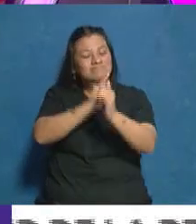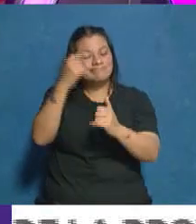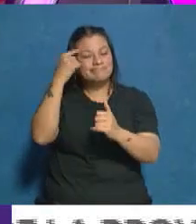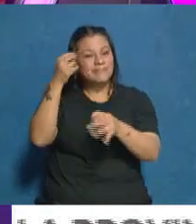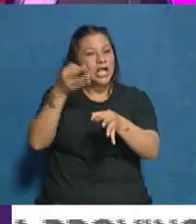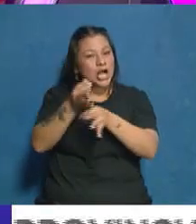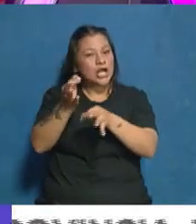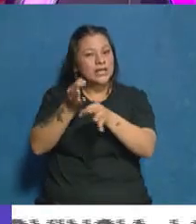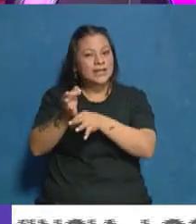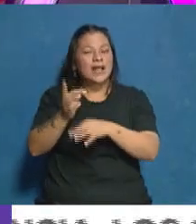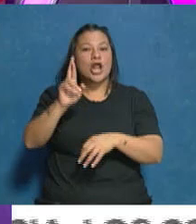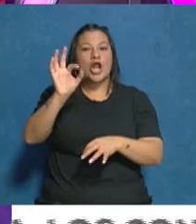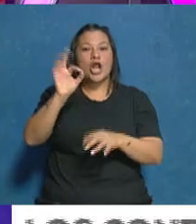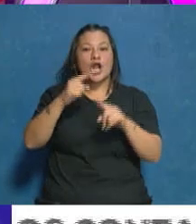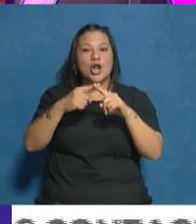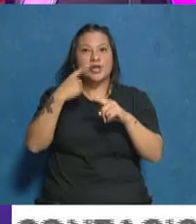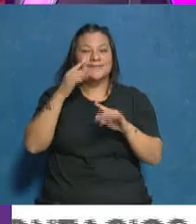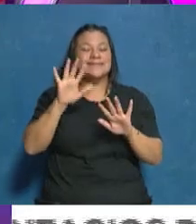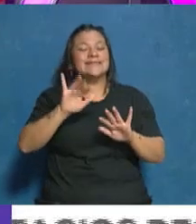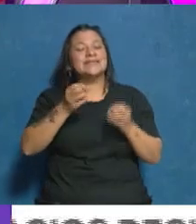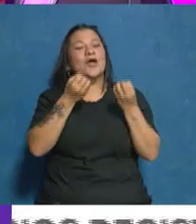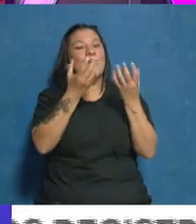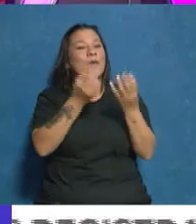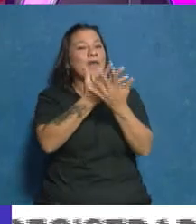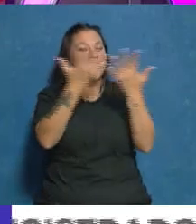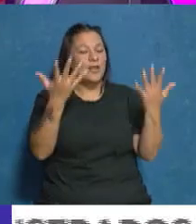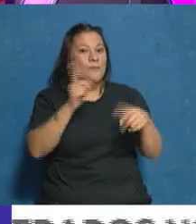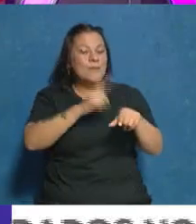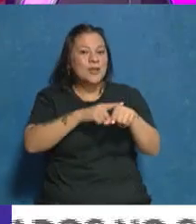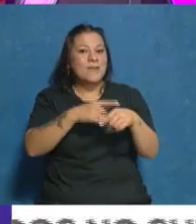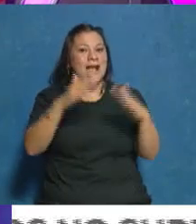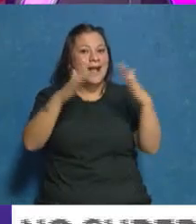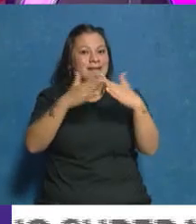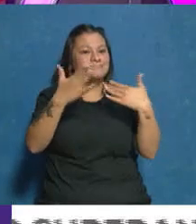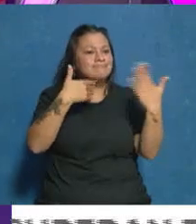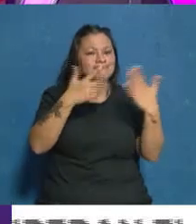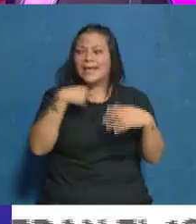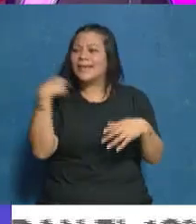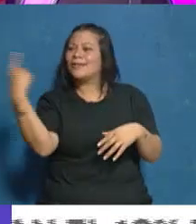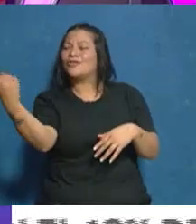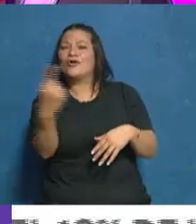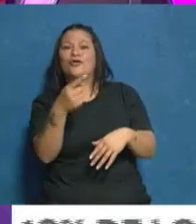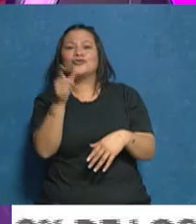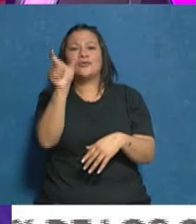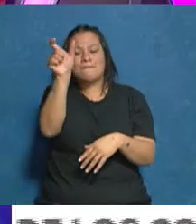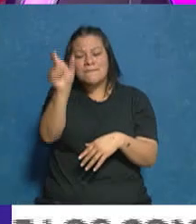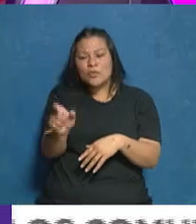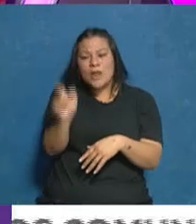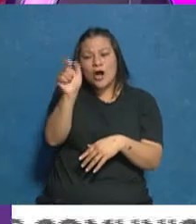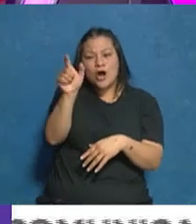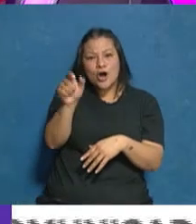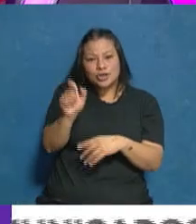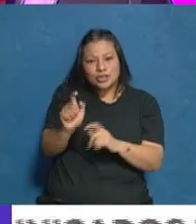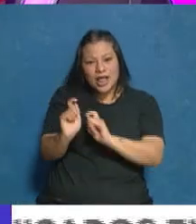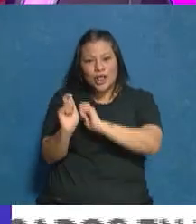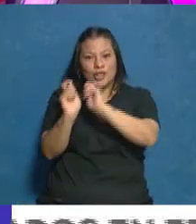Sí, ¿qué tal, Dani? Buen día. Buen día. Y es el momento para hablar en casa, para que todos seamos donantes de médula ósea. Y en este marco, la Fundación